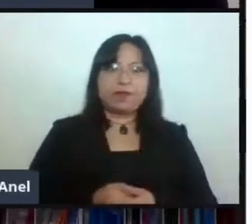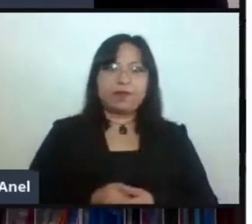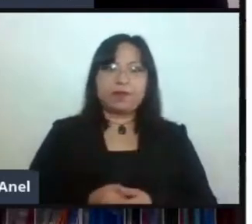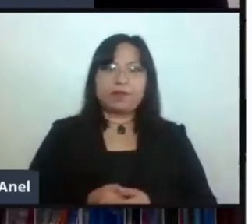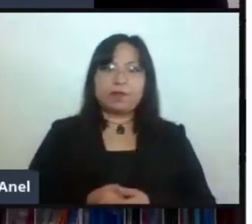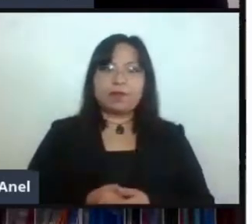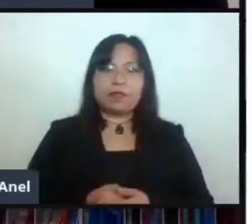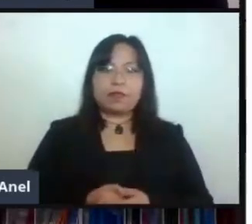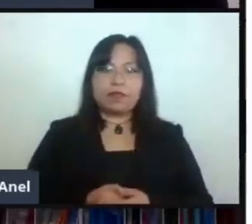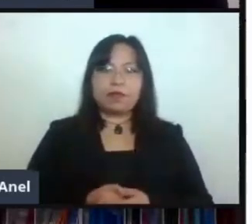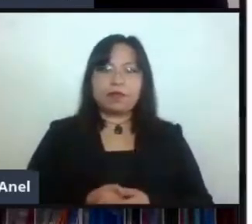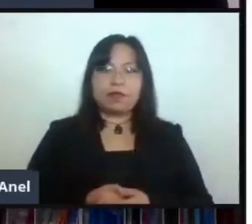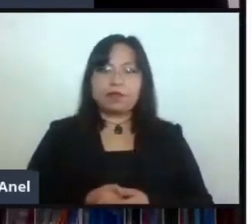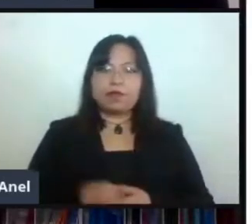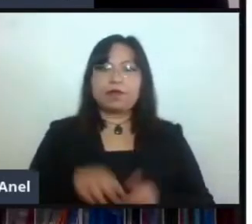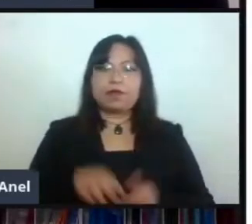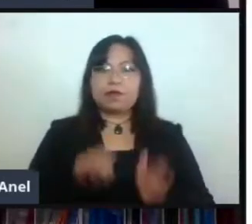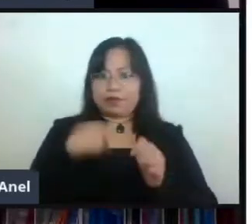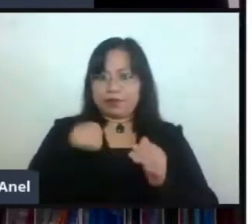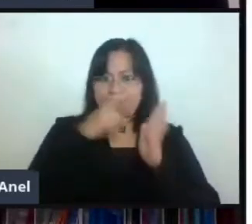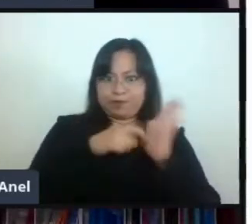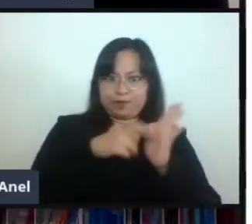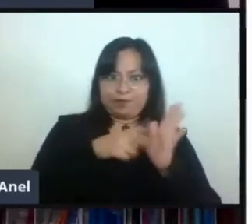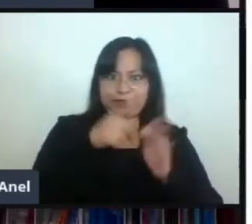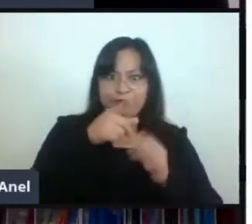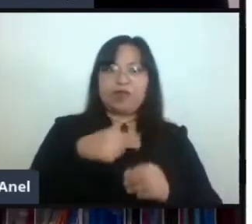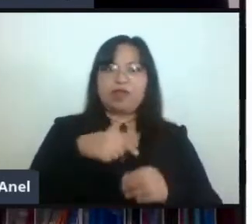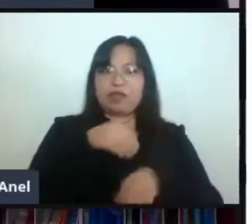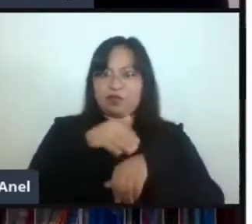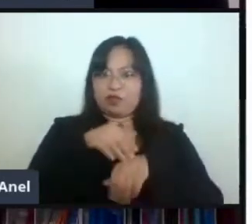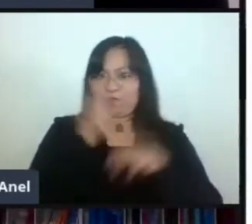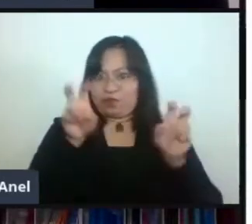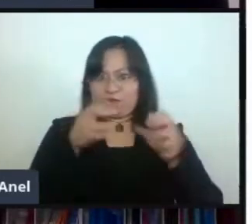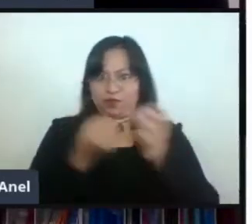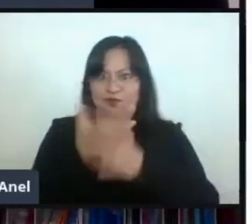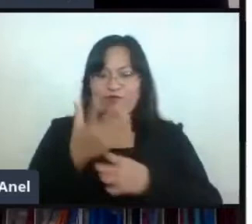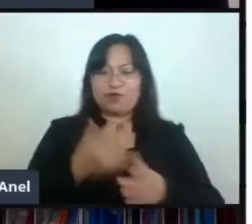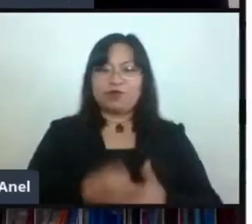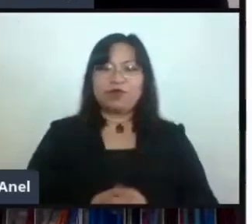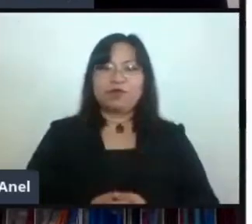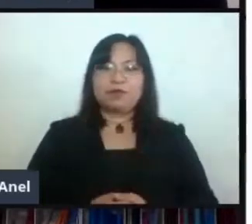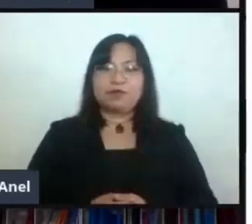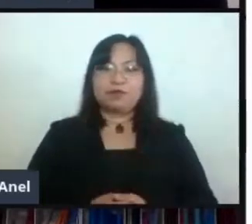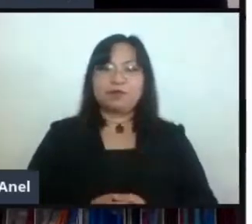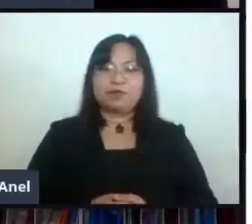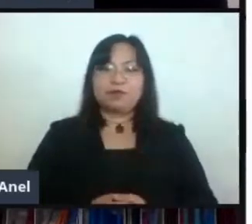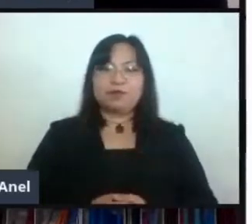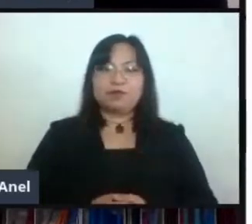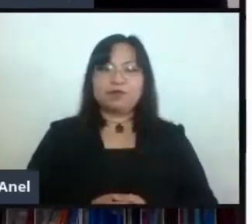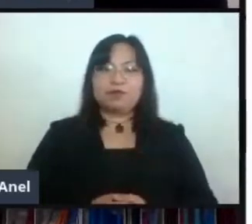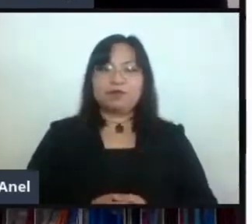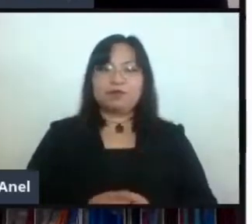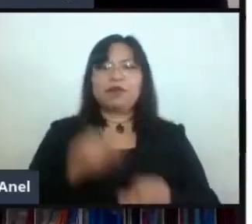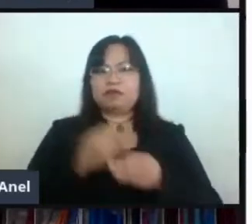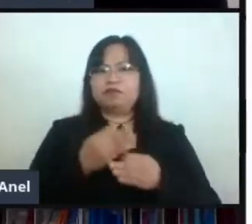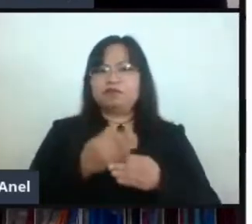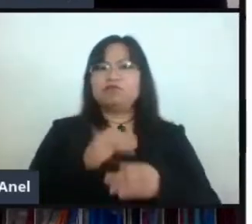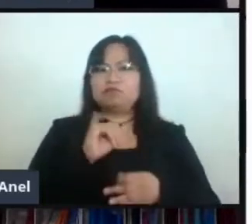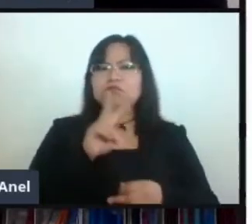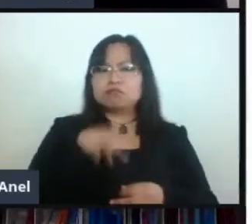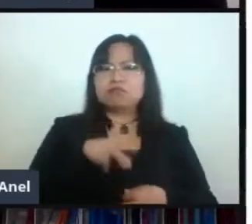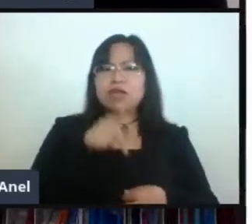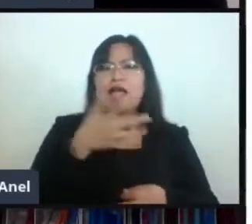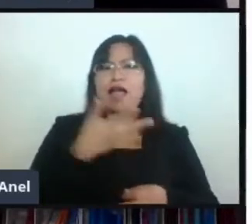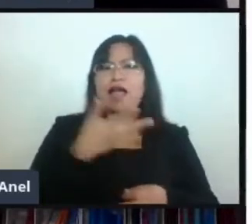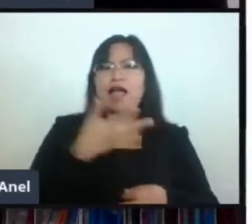algo que es muy, muy padre con las rúbricas, porque este también pertenece al conteo.